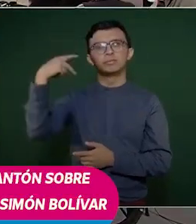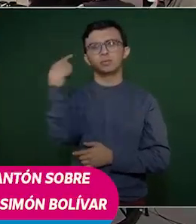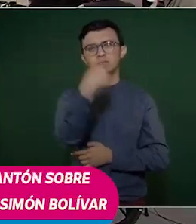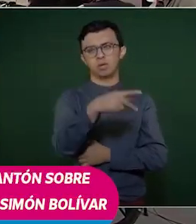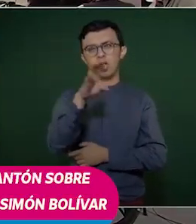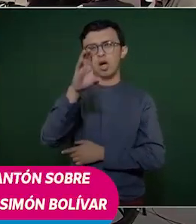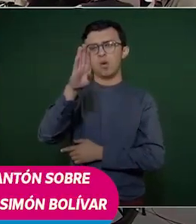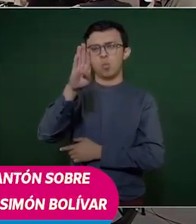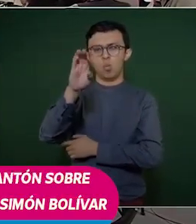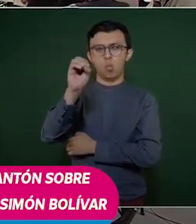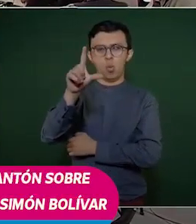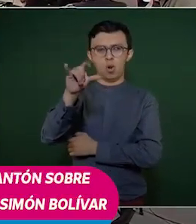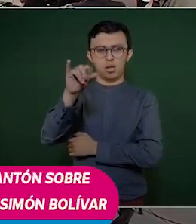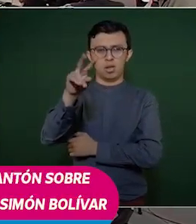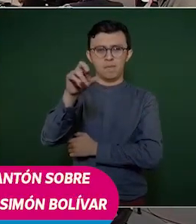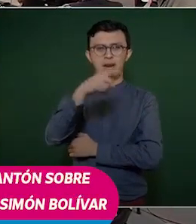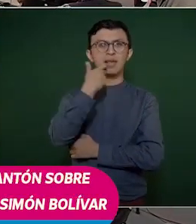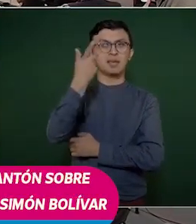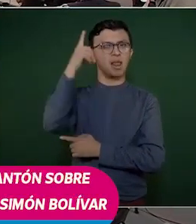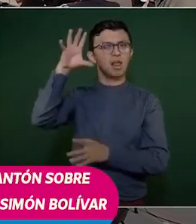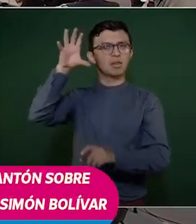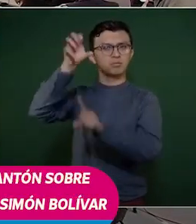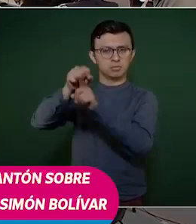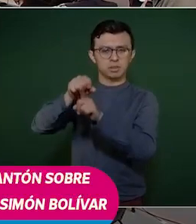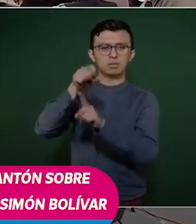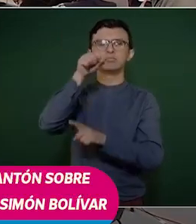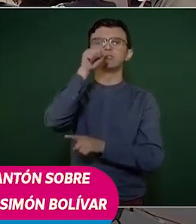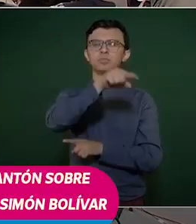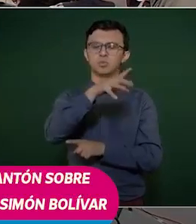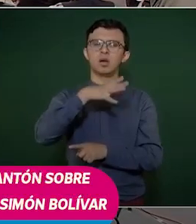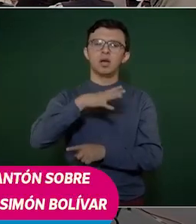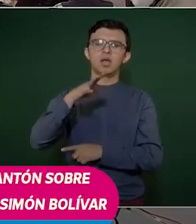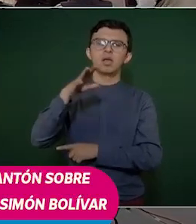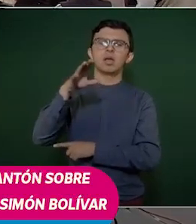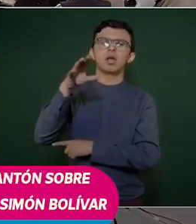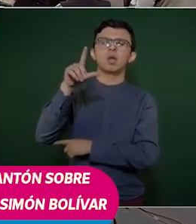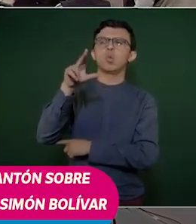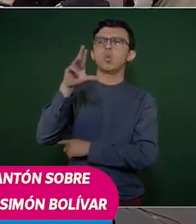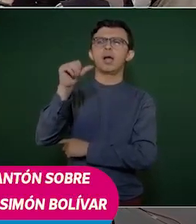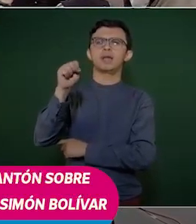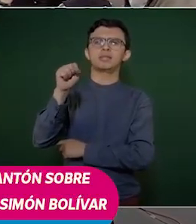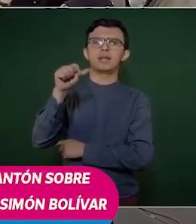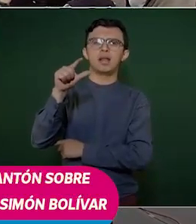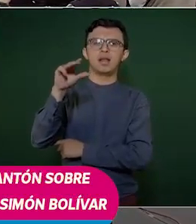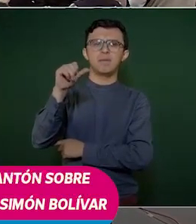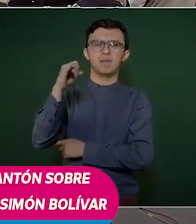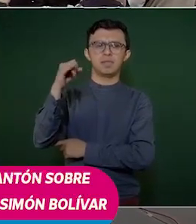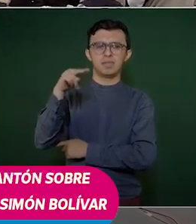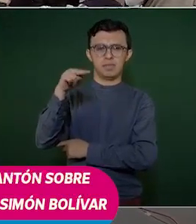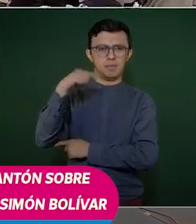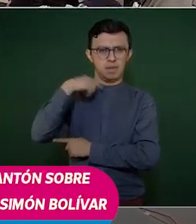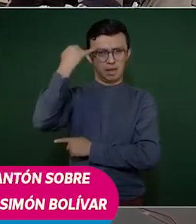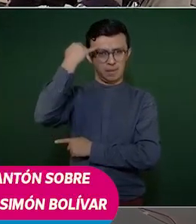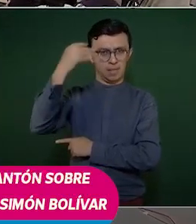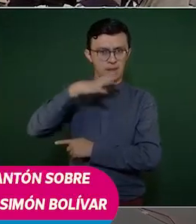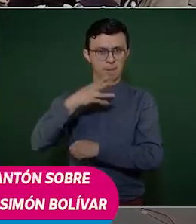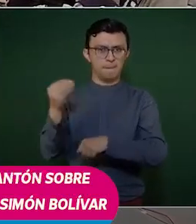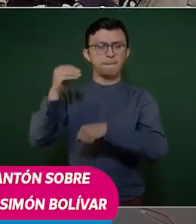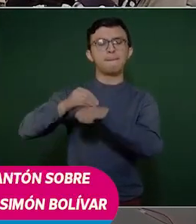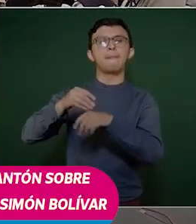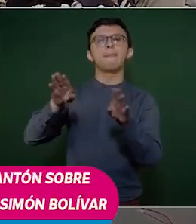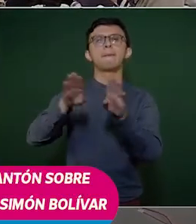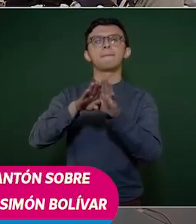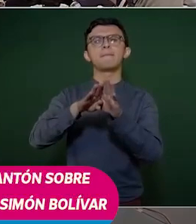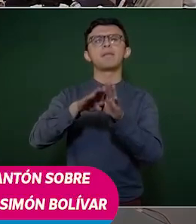Simón Bolívar, o también en parte de esta tesis que traía Lucas Alamán. Entonces, presidente, en vísperas de su viaje al